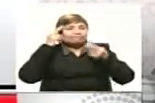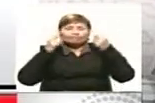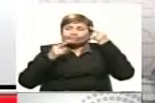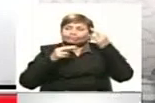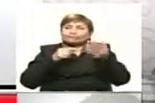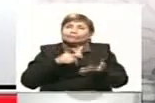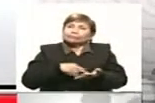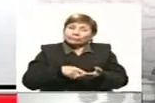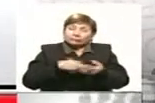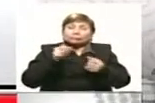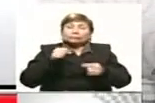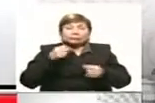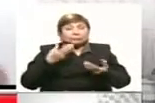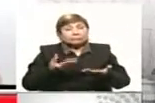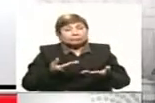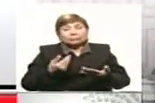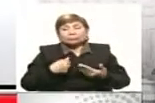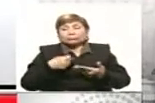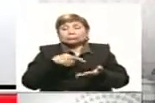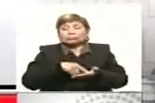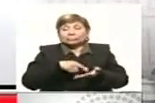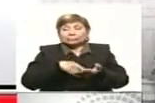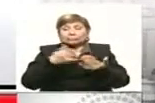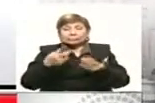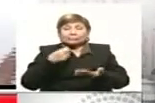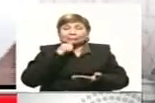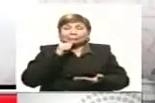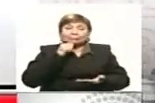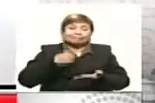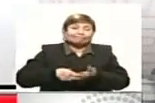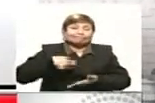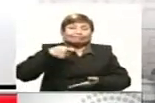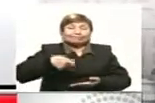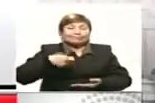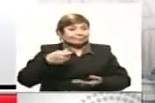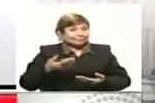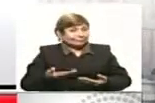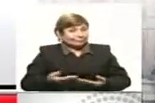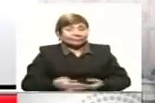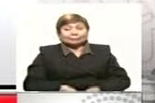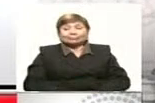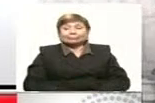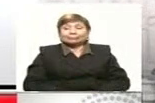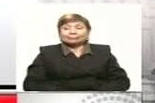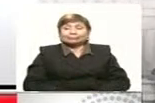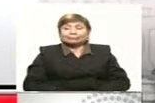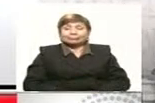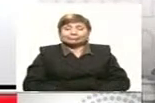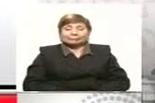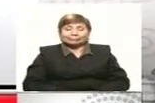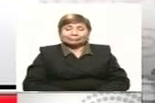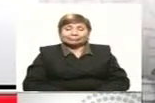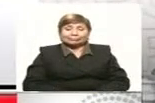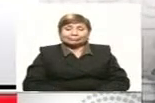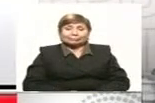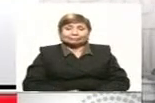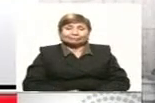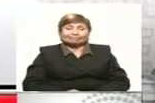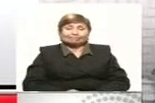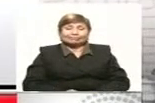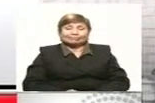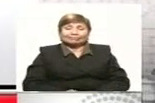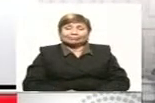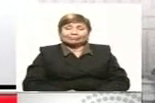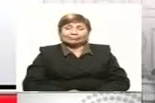endeudarse, ahora lo estamos pagando, ¿no? Era justificado, pero ahorita es cuando lo sentimos, digamos,